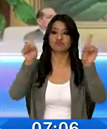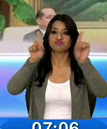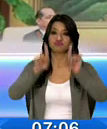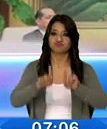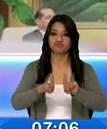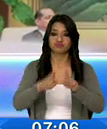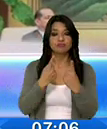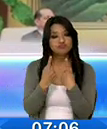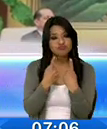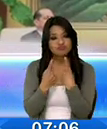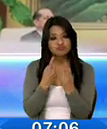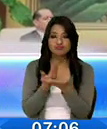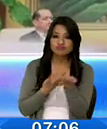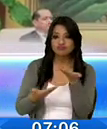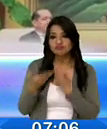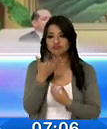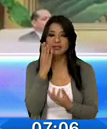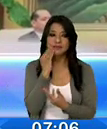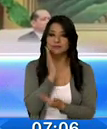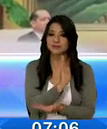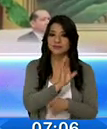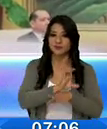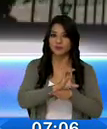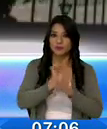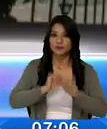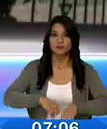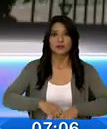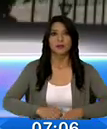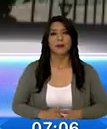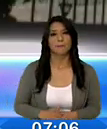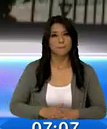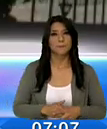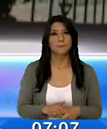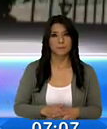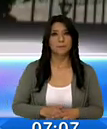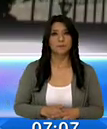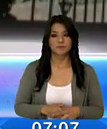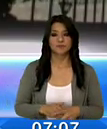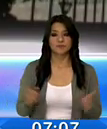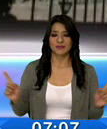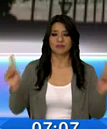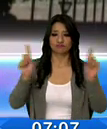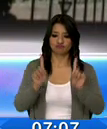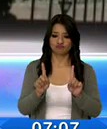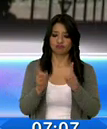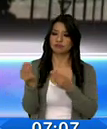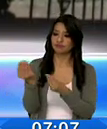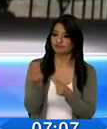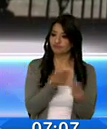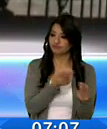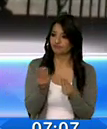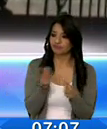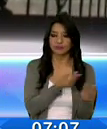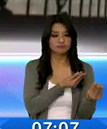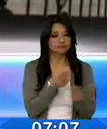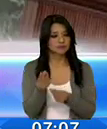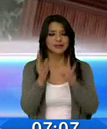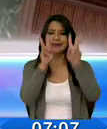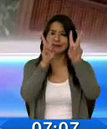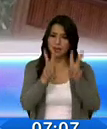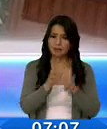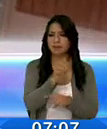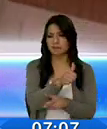quien compartieron experiencias ecuatorianas. Los titulares de las asambleas retroalimentaron temas en materia